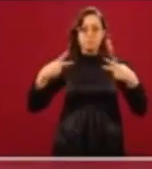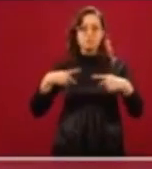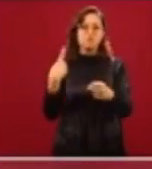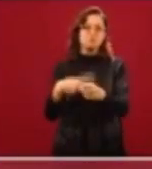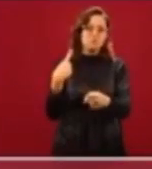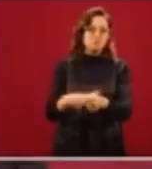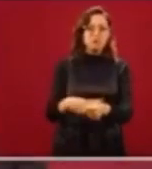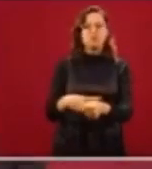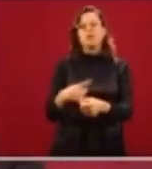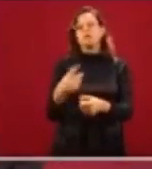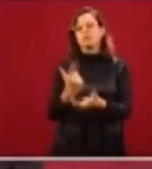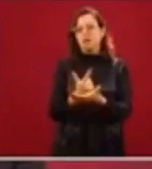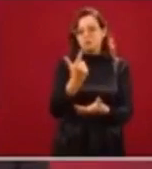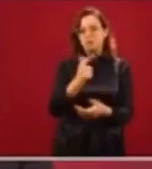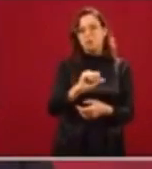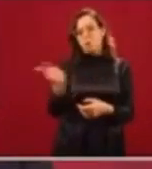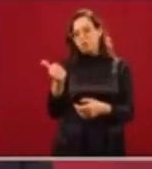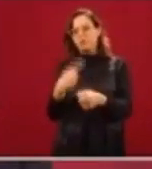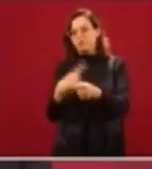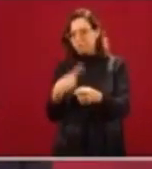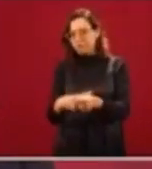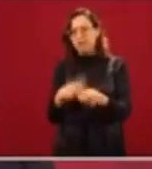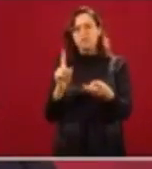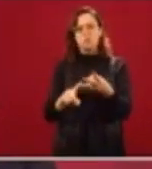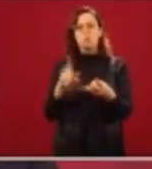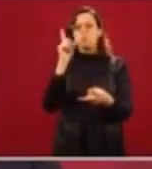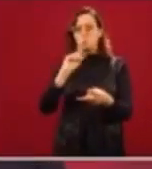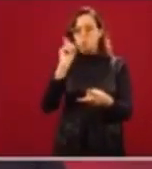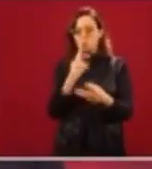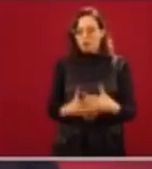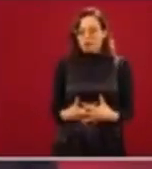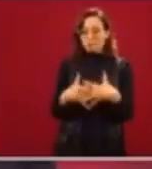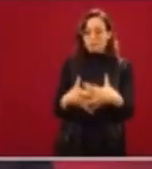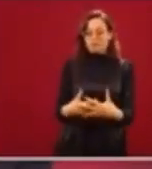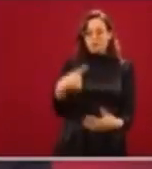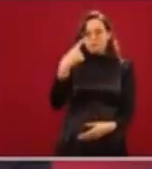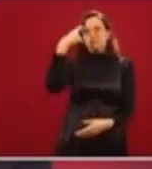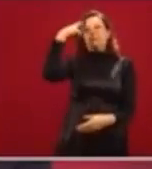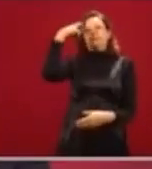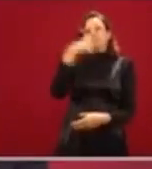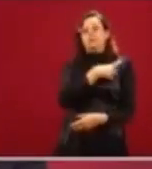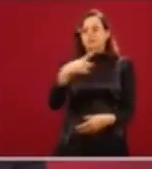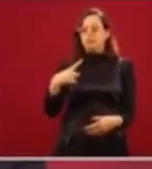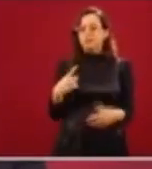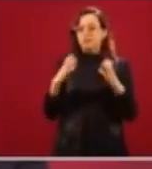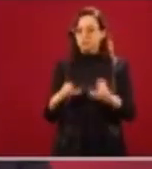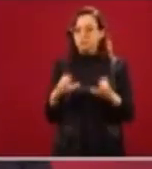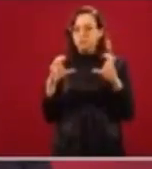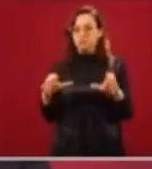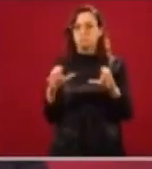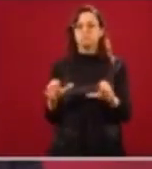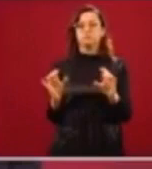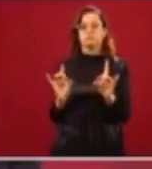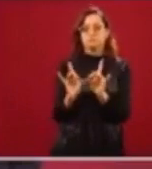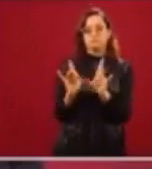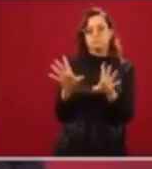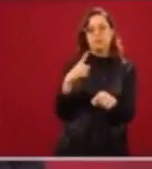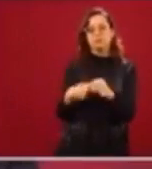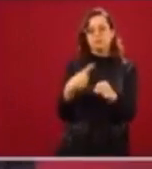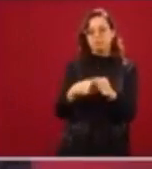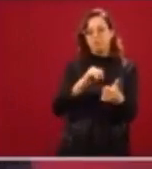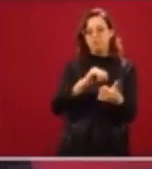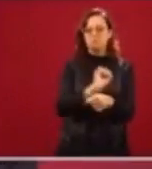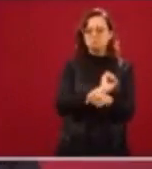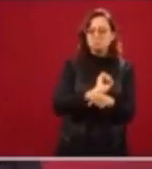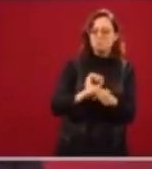crónicas, así como las mujeres embarazadas, tienen que tener una mayor conciencia del riesgo de complicarse y entonces sí